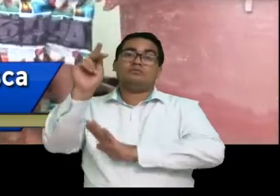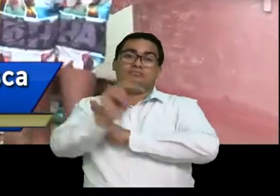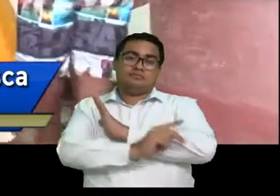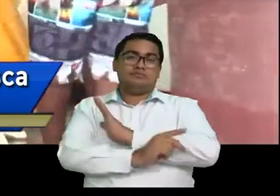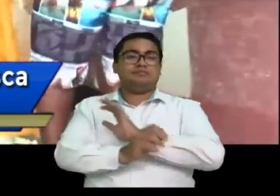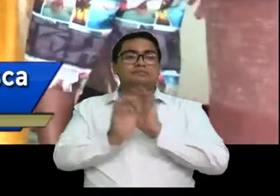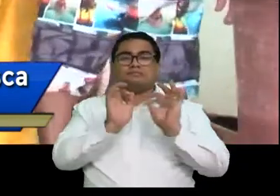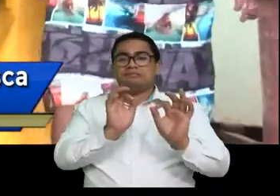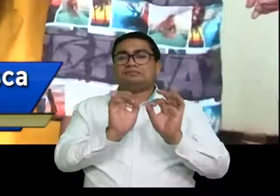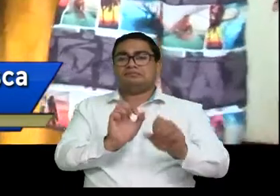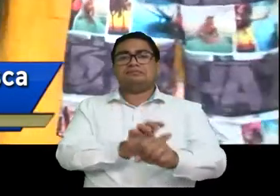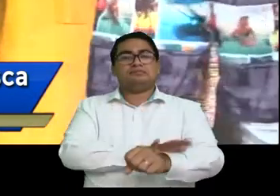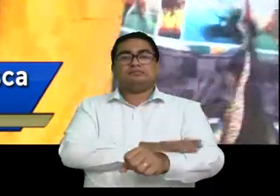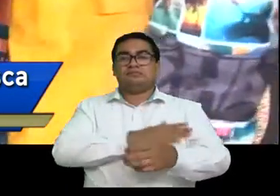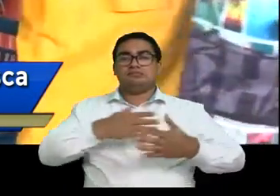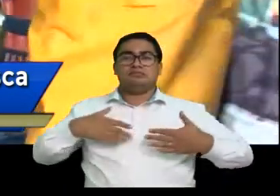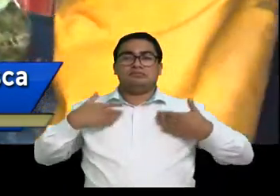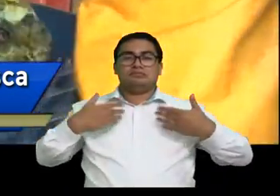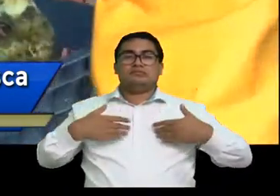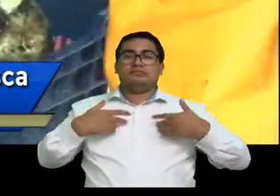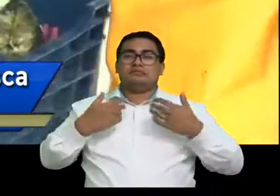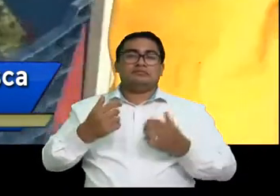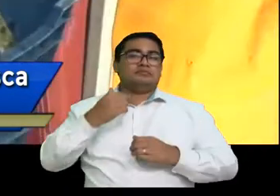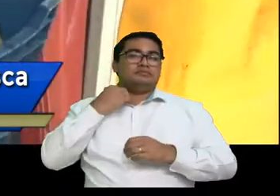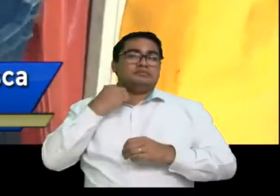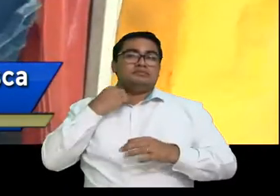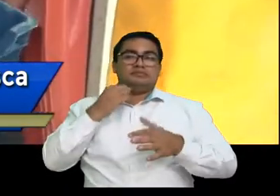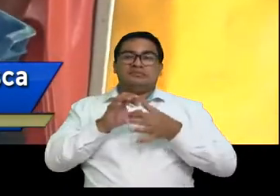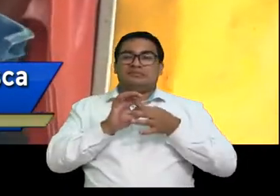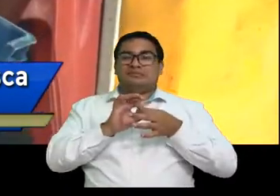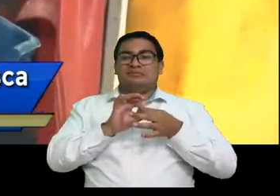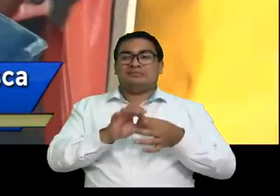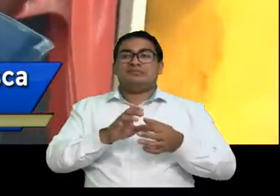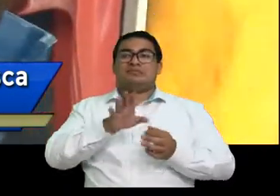estimulado. ¿Ya? Y ahí andamos nosotros